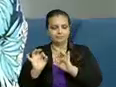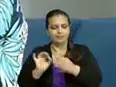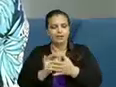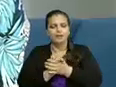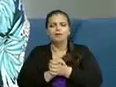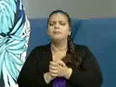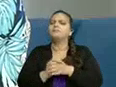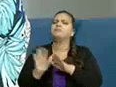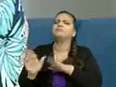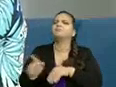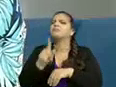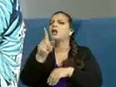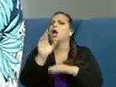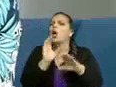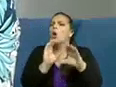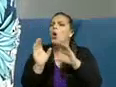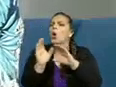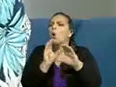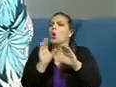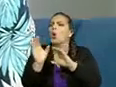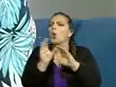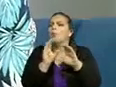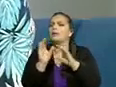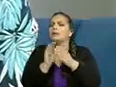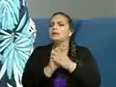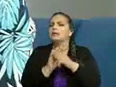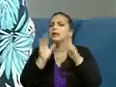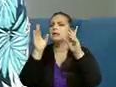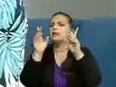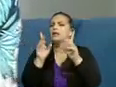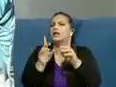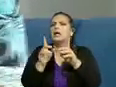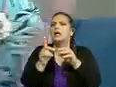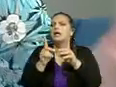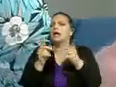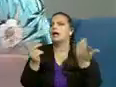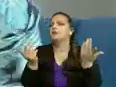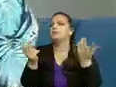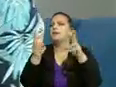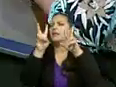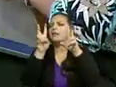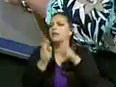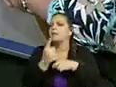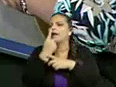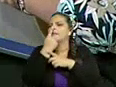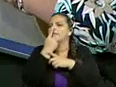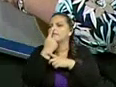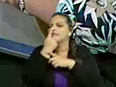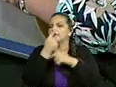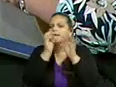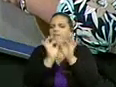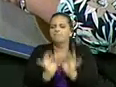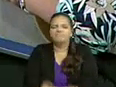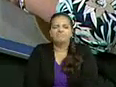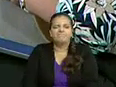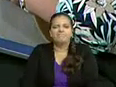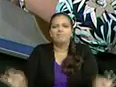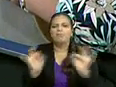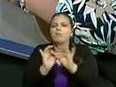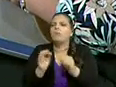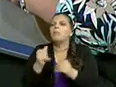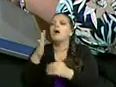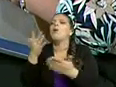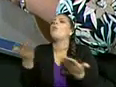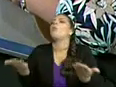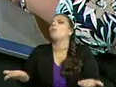son esos puntos sensibles que son particularmente de interés para el Ecuador para precautelar lo nuestro? Mire, puntualmente existen